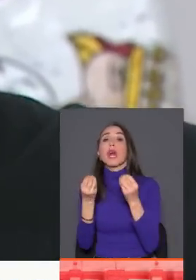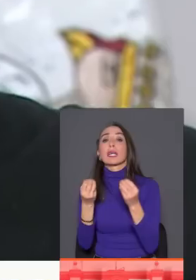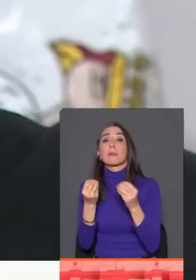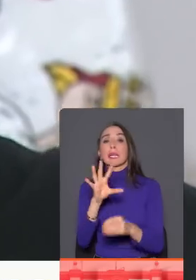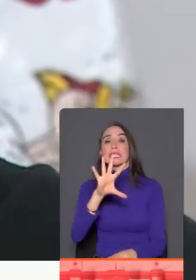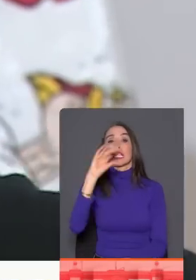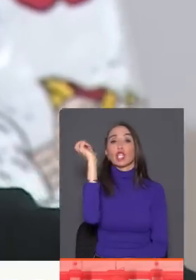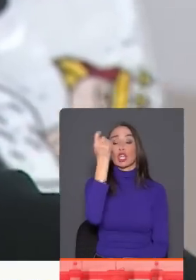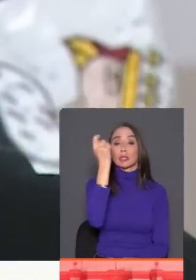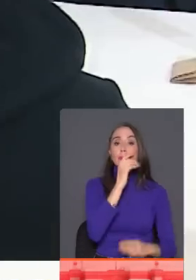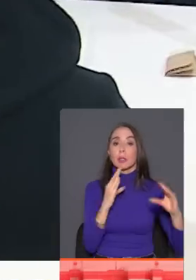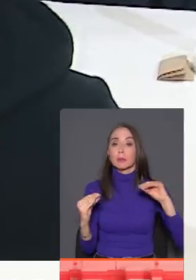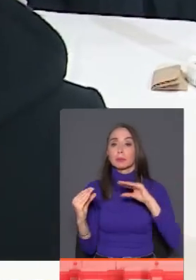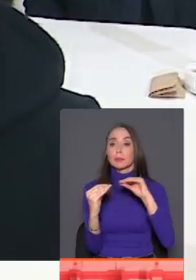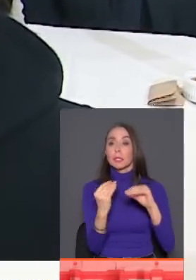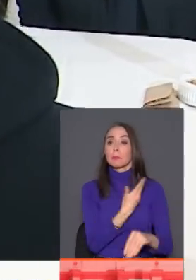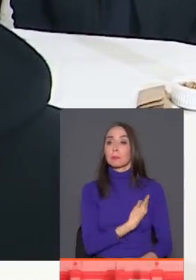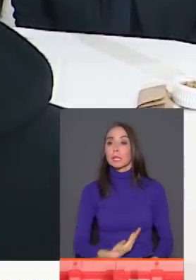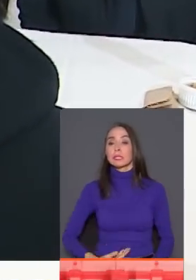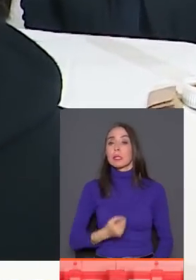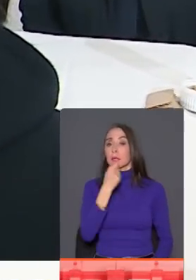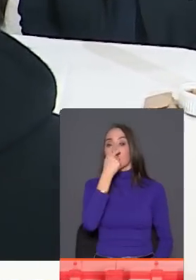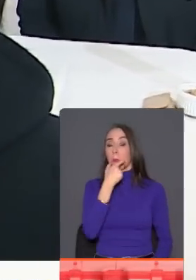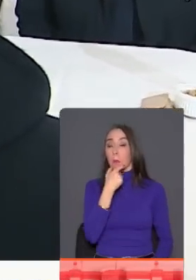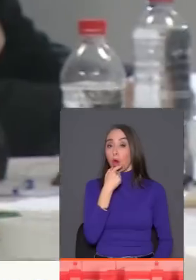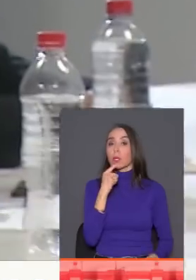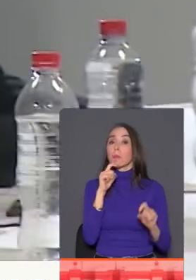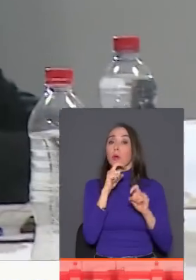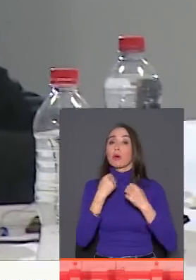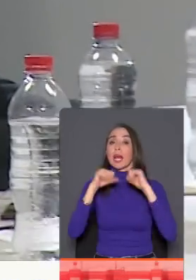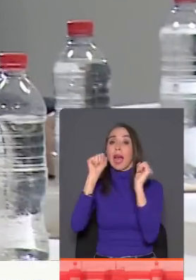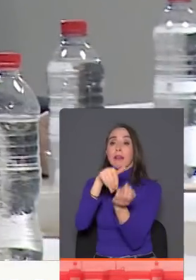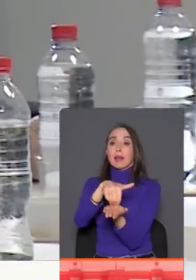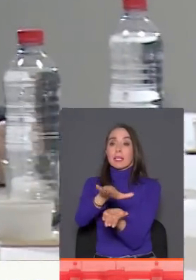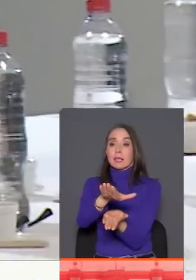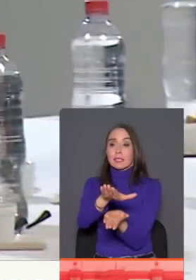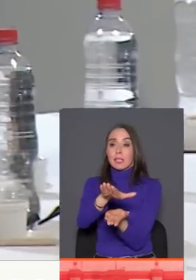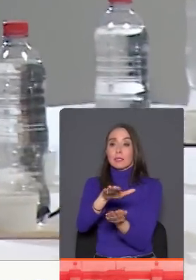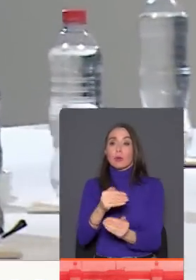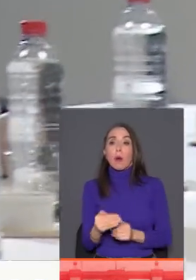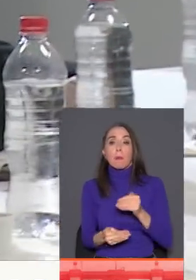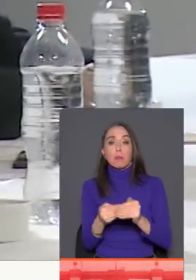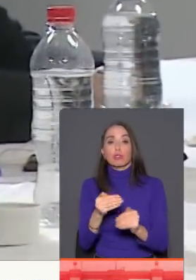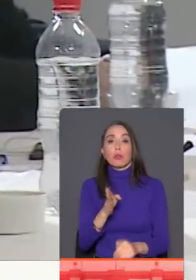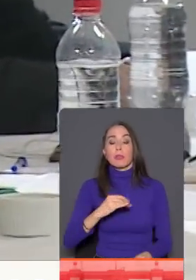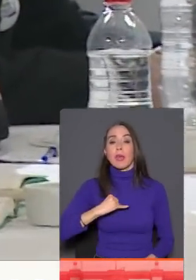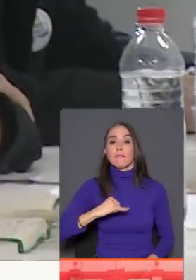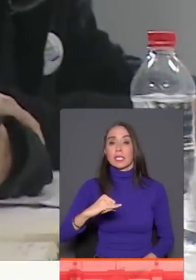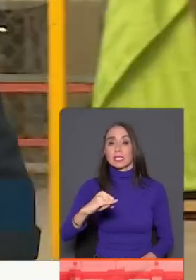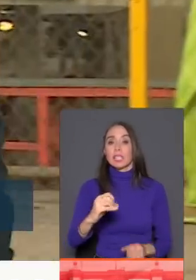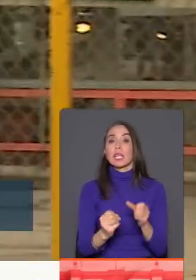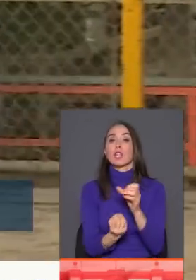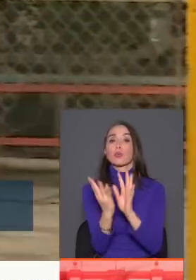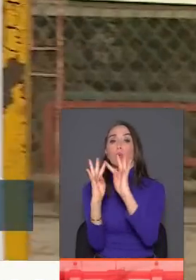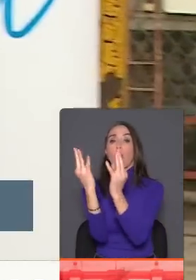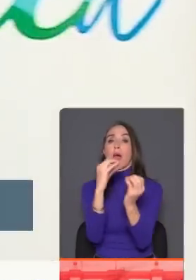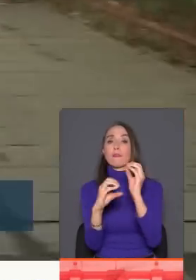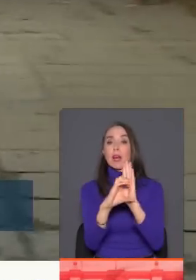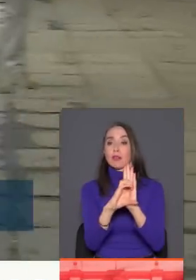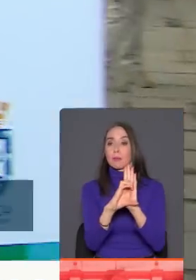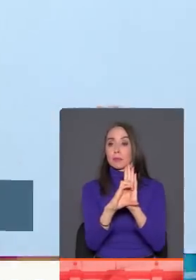todo luego que el presidente boris señalará que en caso de ganar el rechazo el proceso debe continuar con una nueva convención